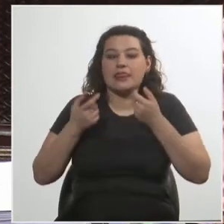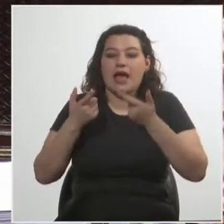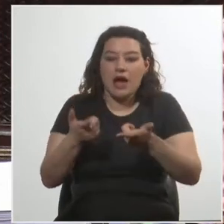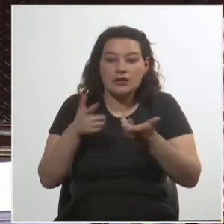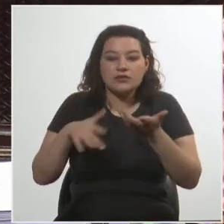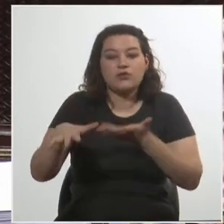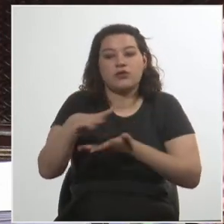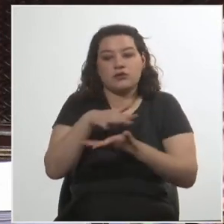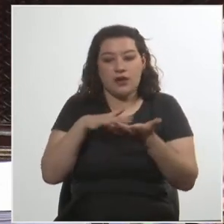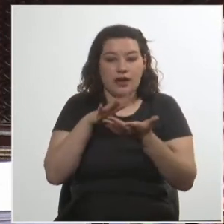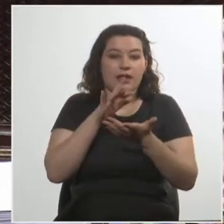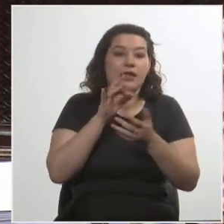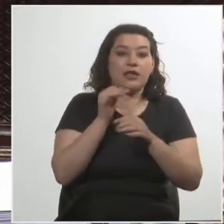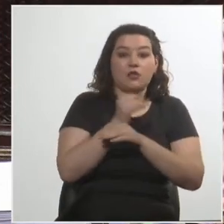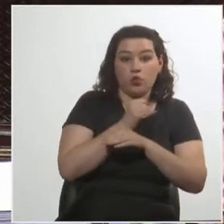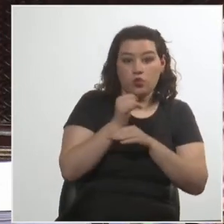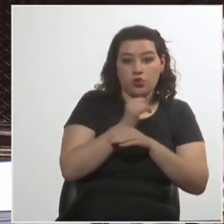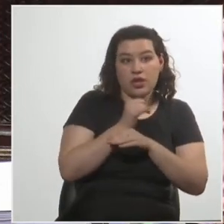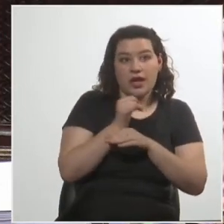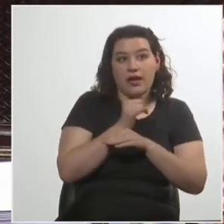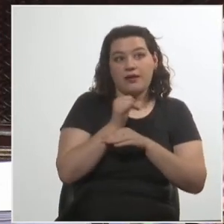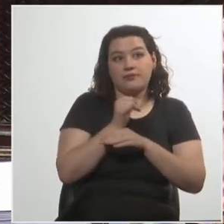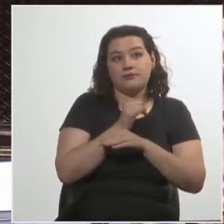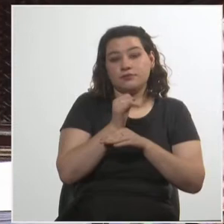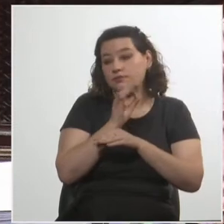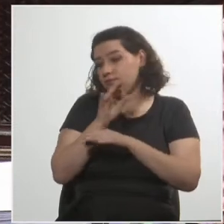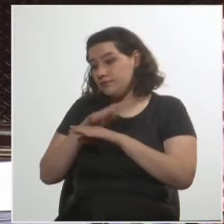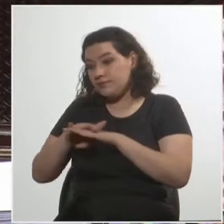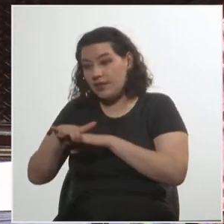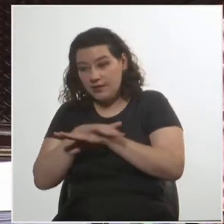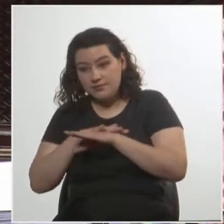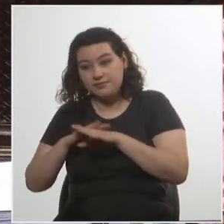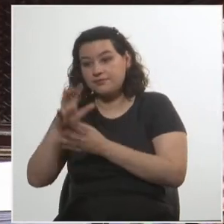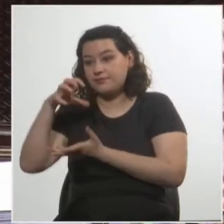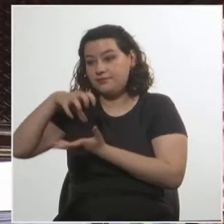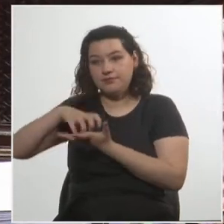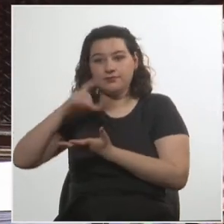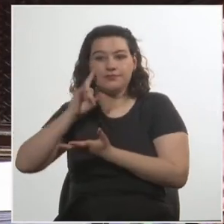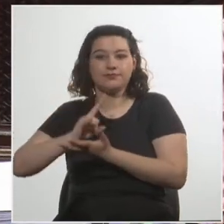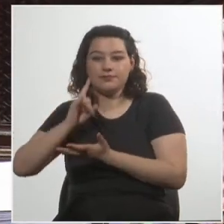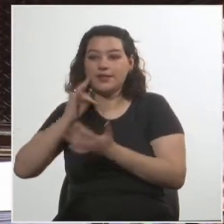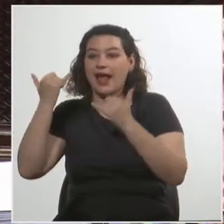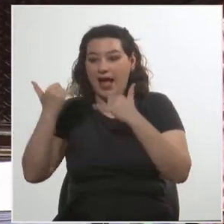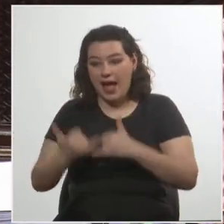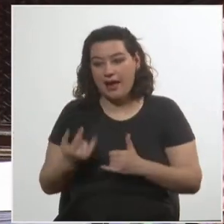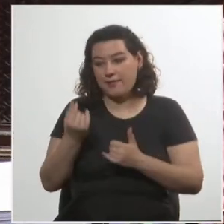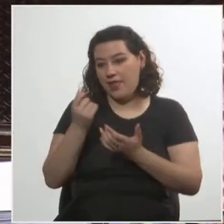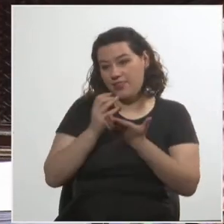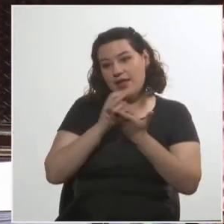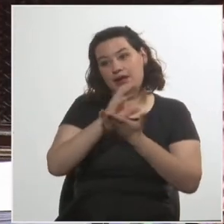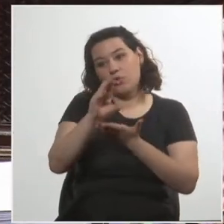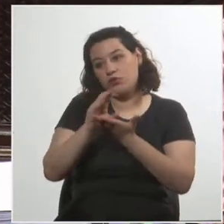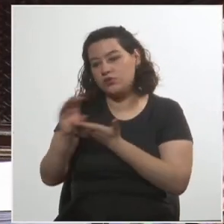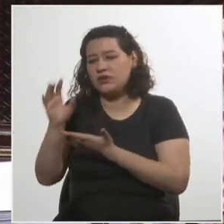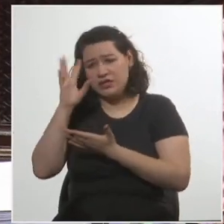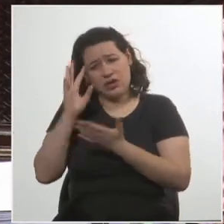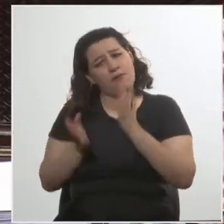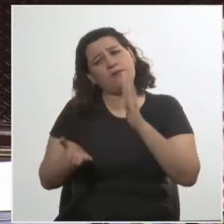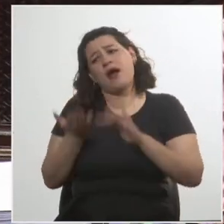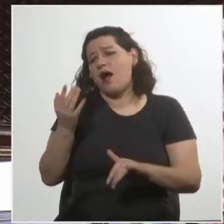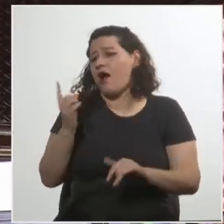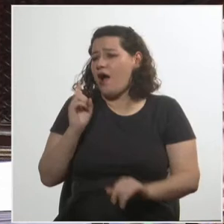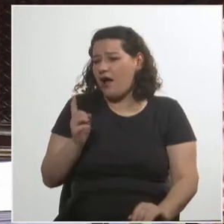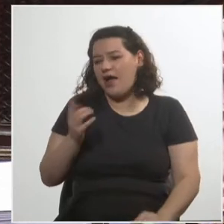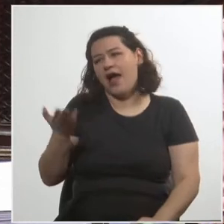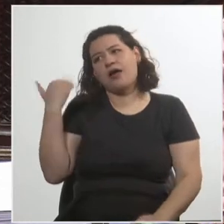condiciones para que tanto en la industria o en el sector primario de de la lechería haya recursos y creo que tiene que haber mucho más y hemos discutido en